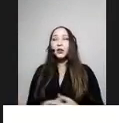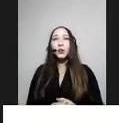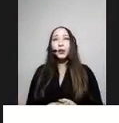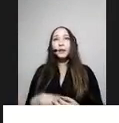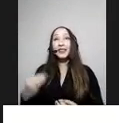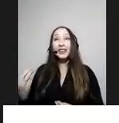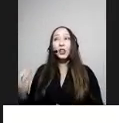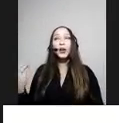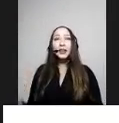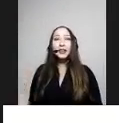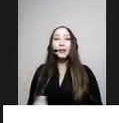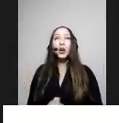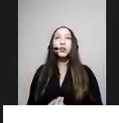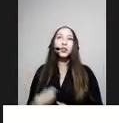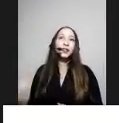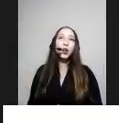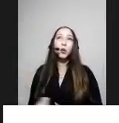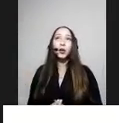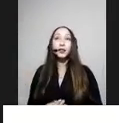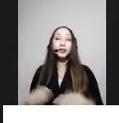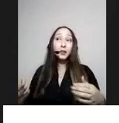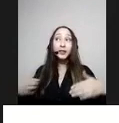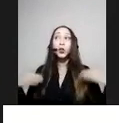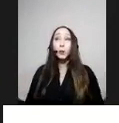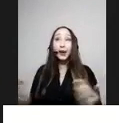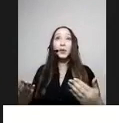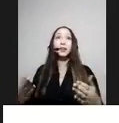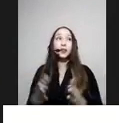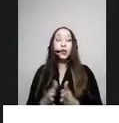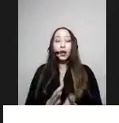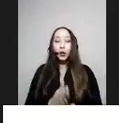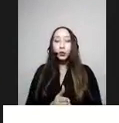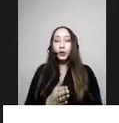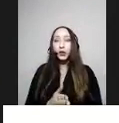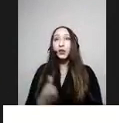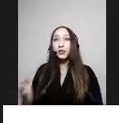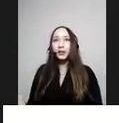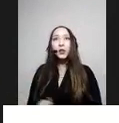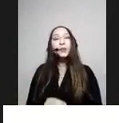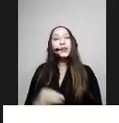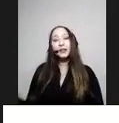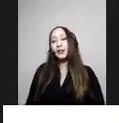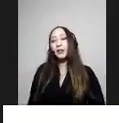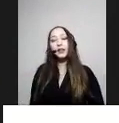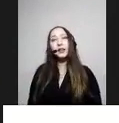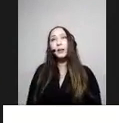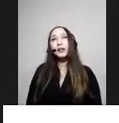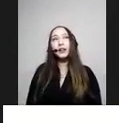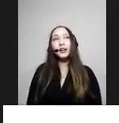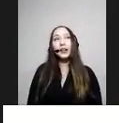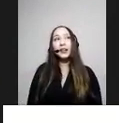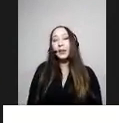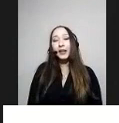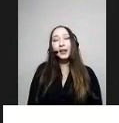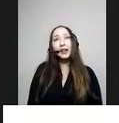ya eso, practicarlo en el trabajo, sí se acomoda, o sea, si va a ser grupal y va a ser a un horario definido, sí